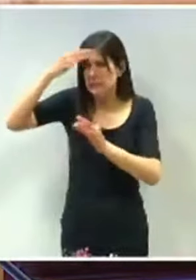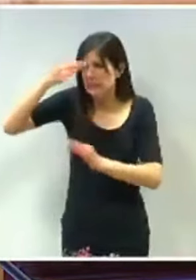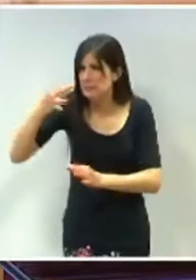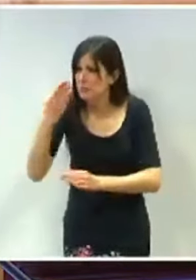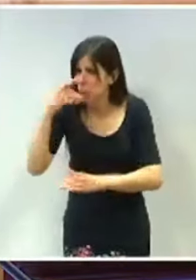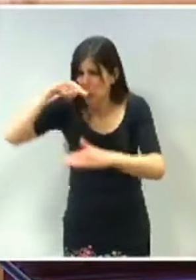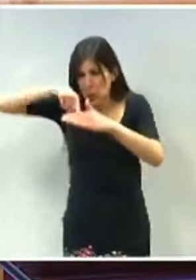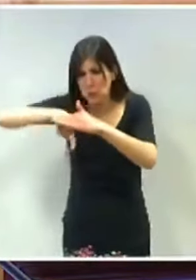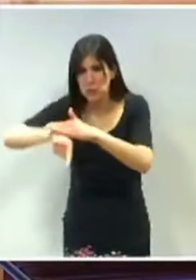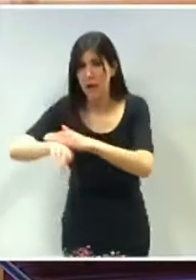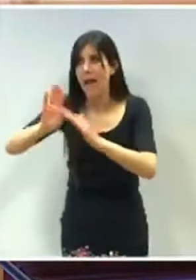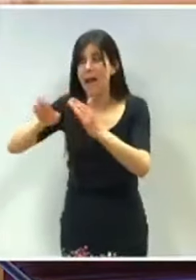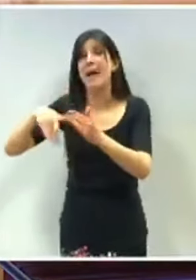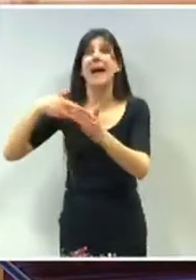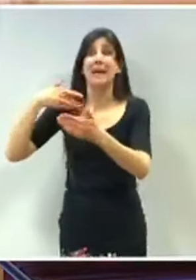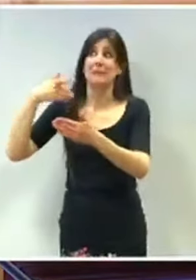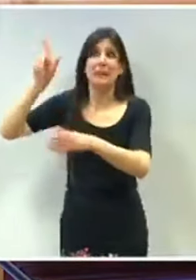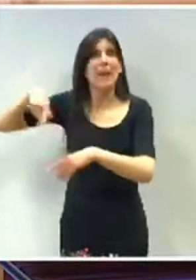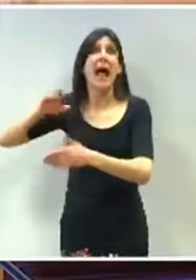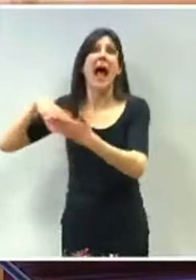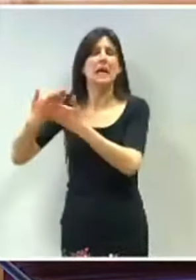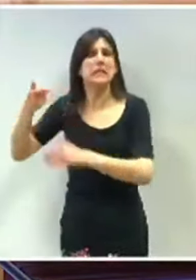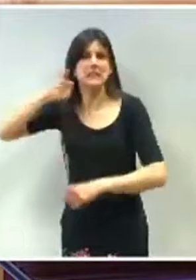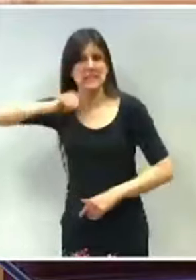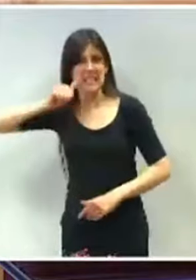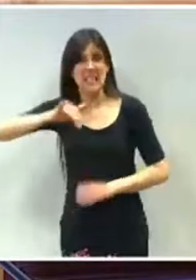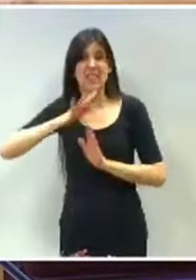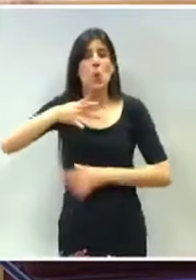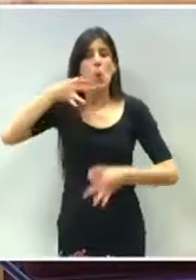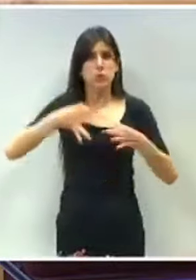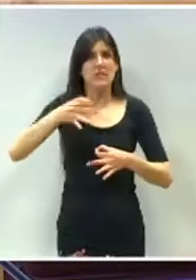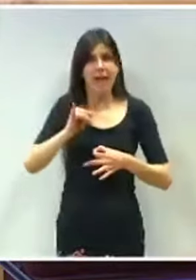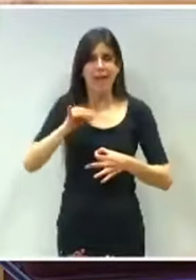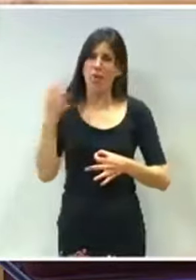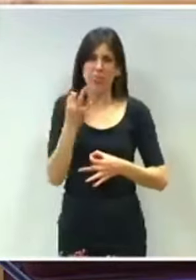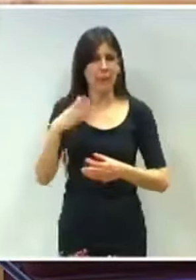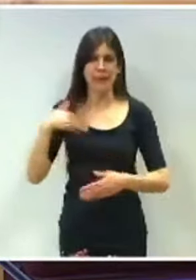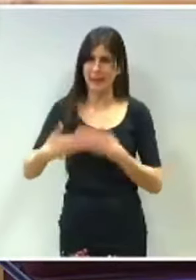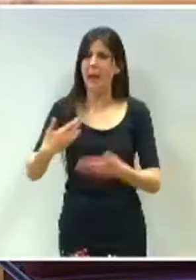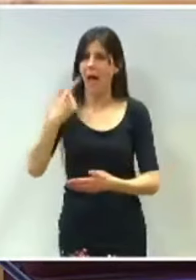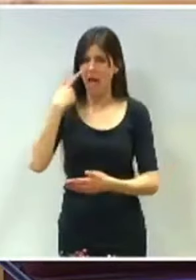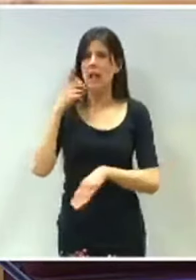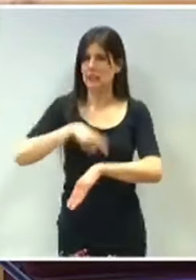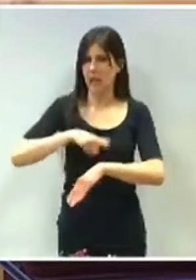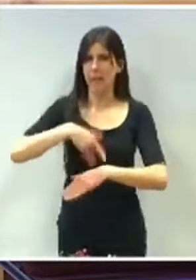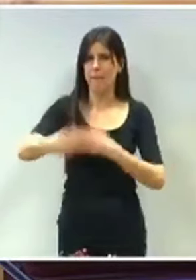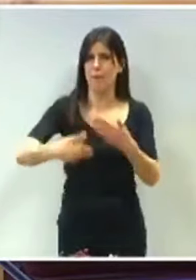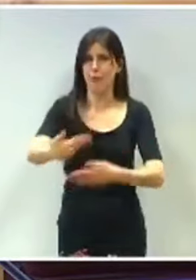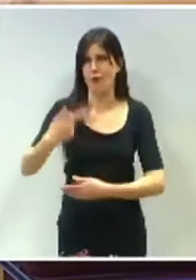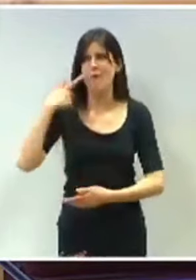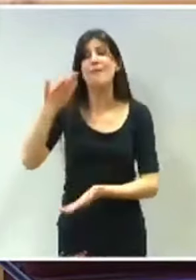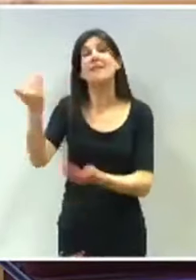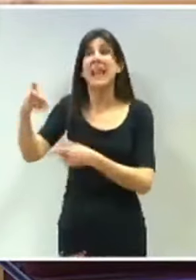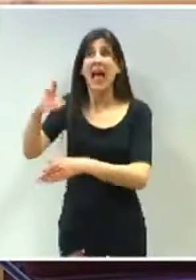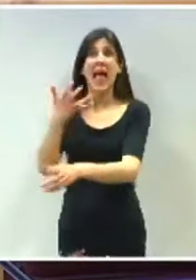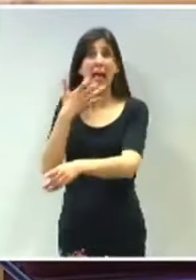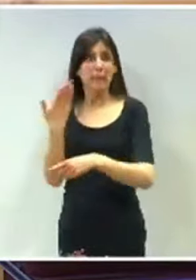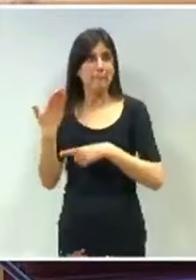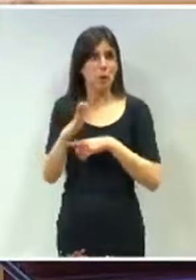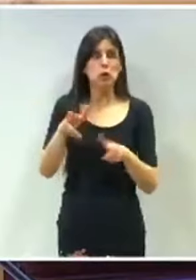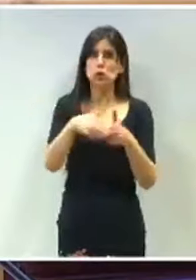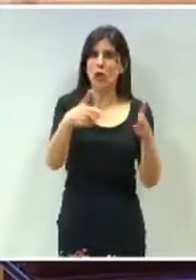Sánchez y si existe justicia todo llegará tiempo al tiempo ustedes no son un ejemplo para la sociedad su